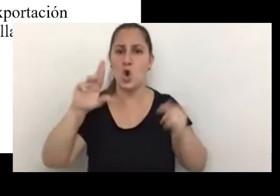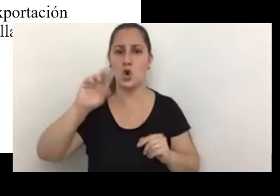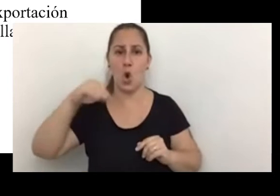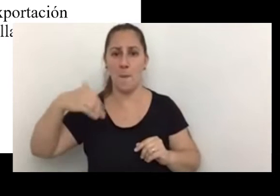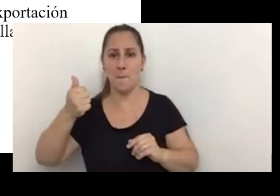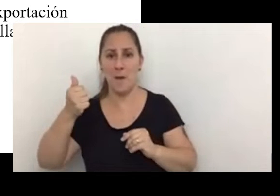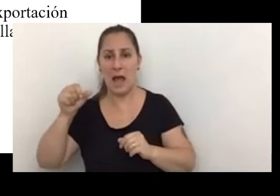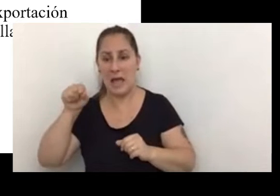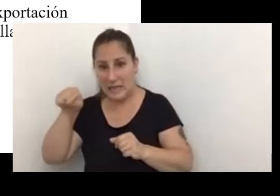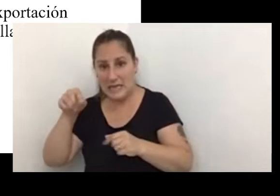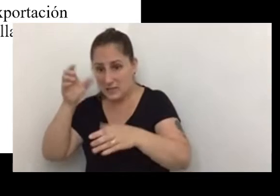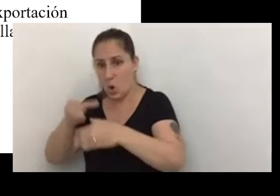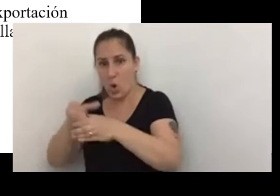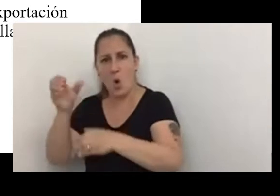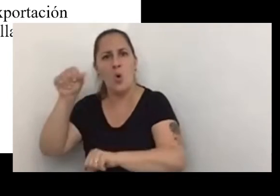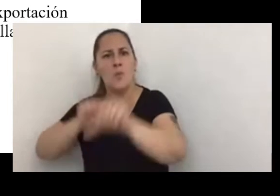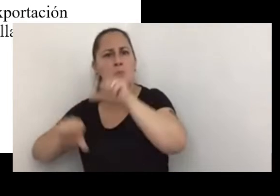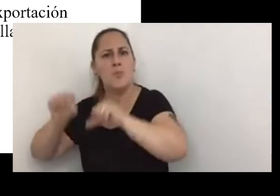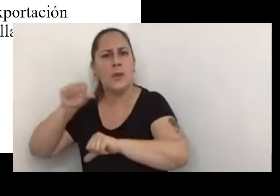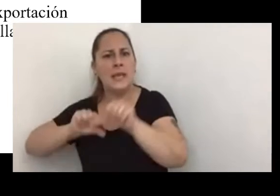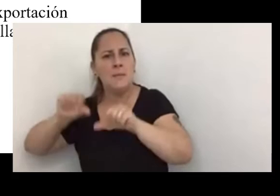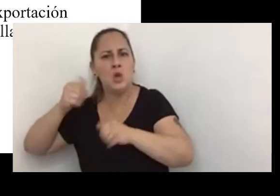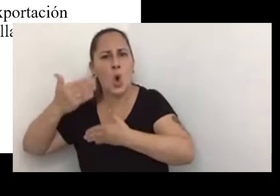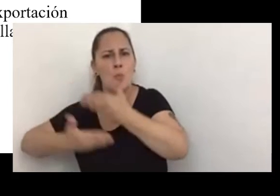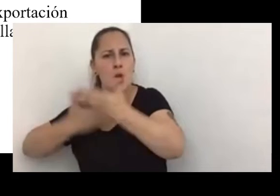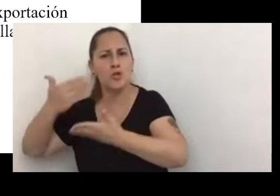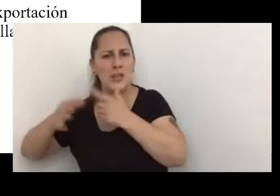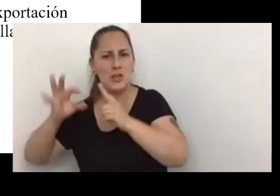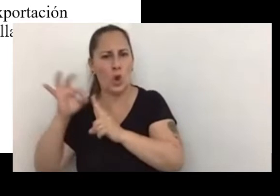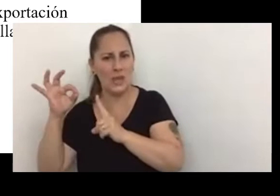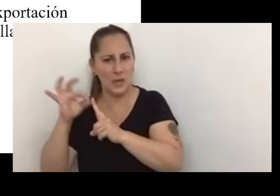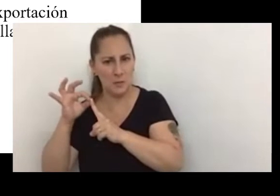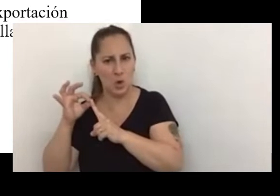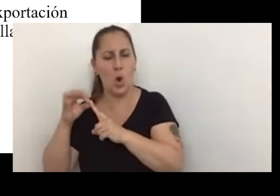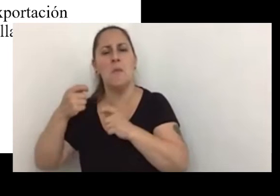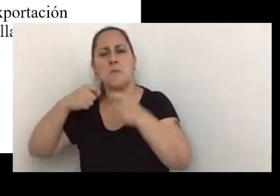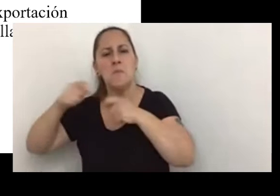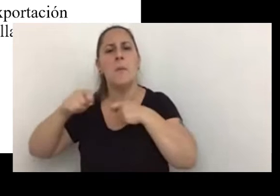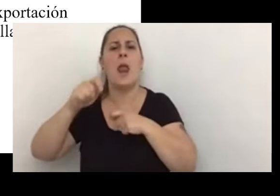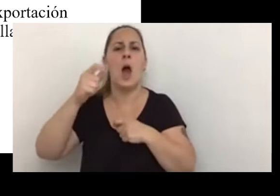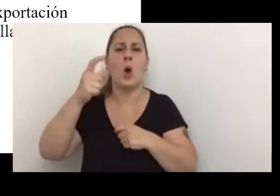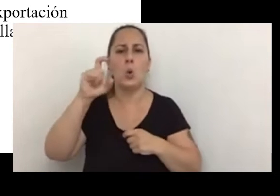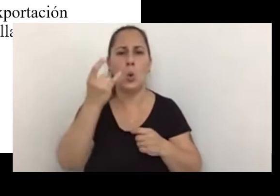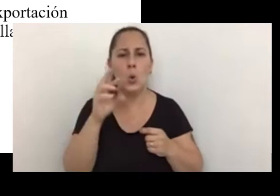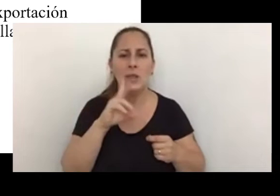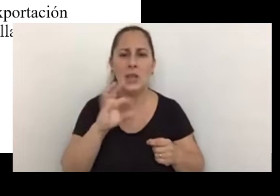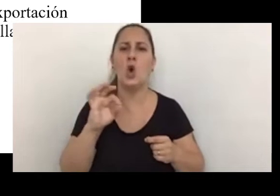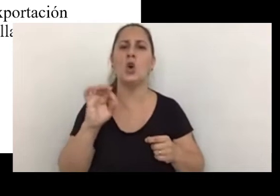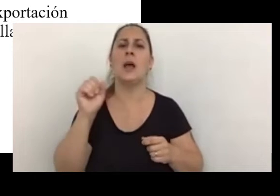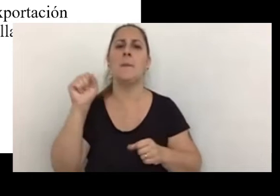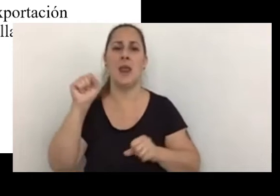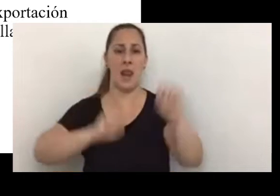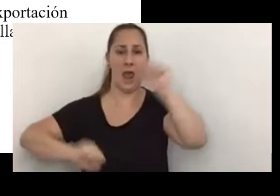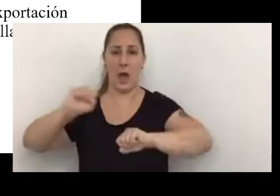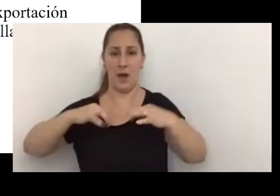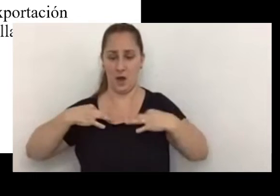varios procesos químicos, porque se empleaba para el curtido, como también en los lavaderos de ropa, como